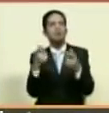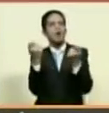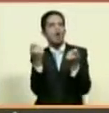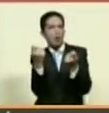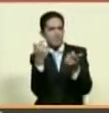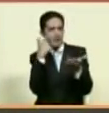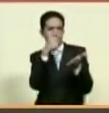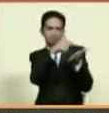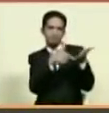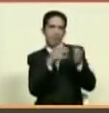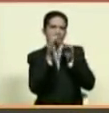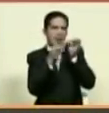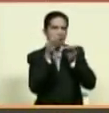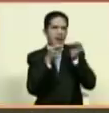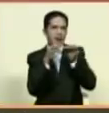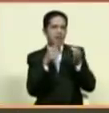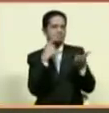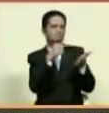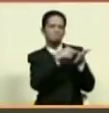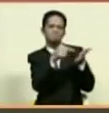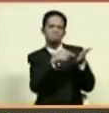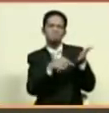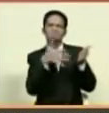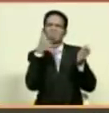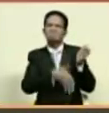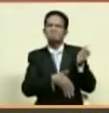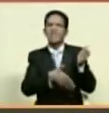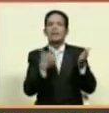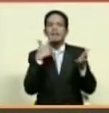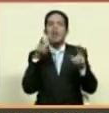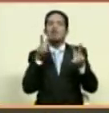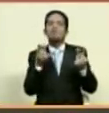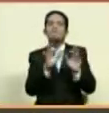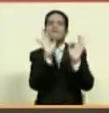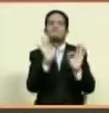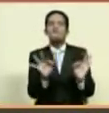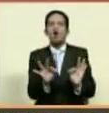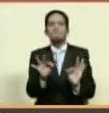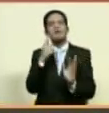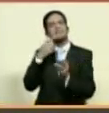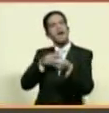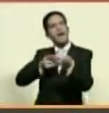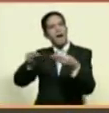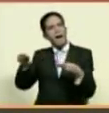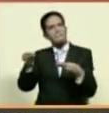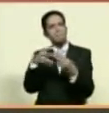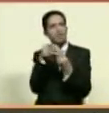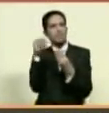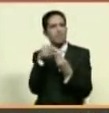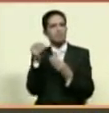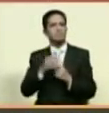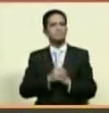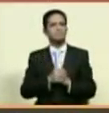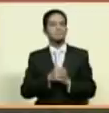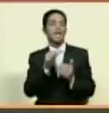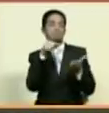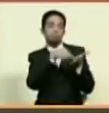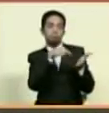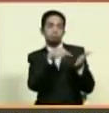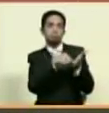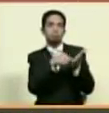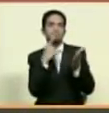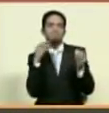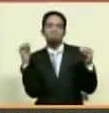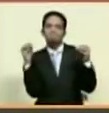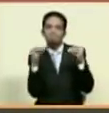Finanzas. Las nuevas ventajas de la política cambiaria, que está prevista en el marco del